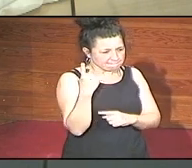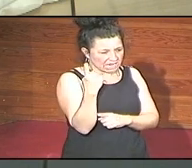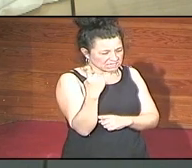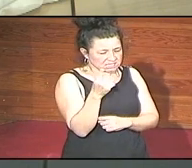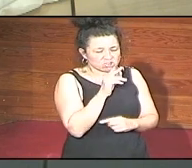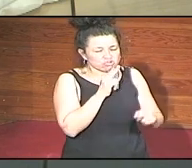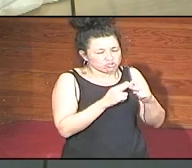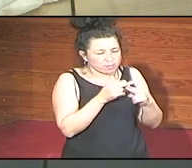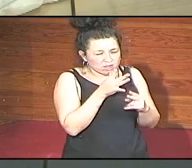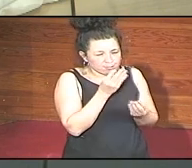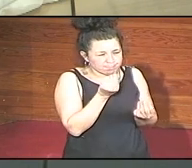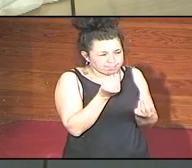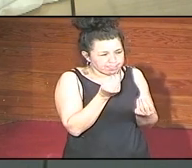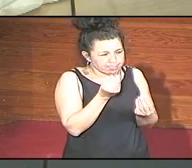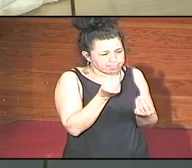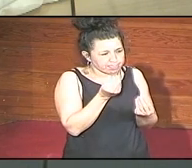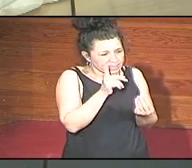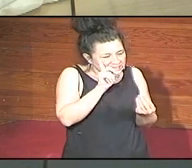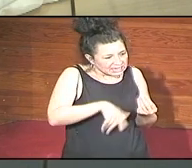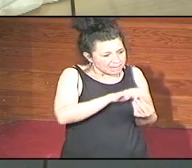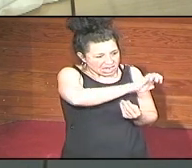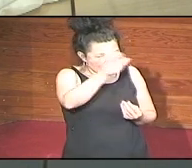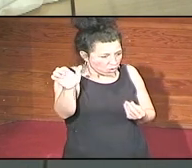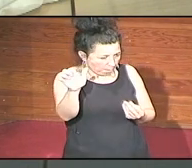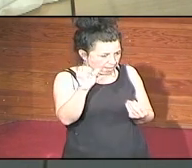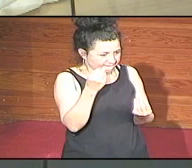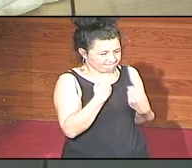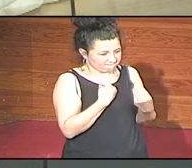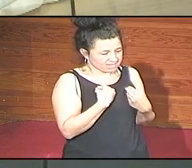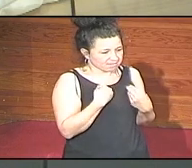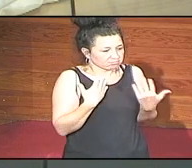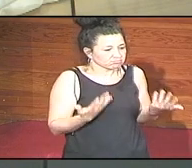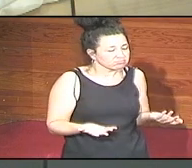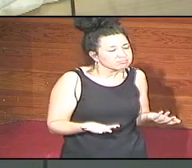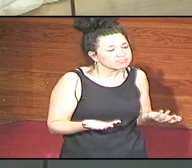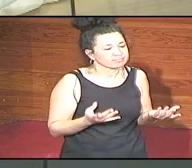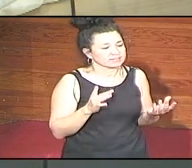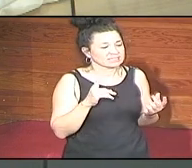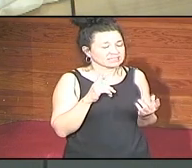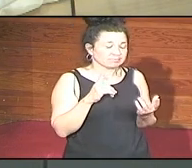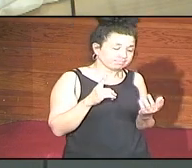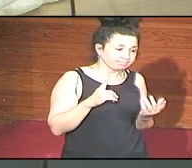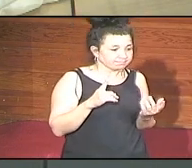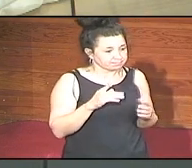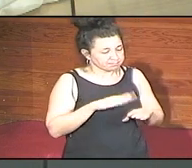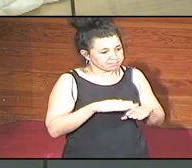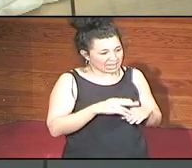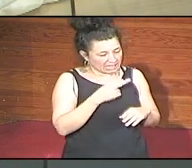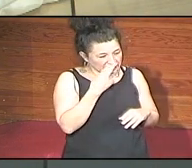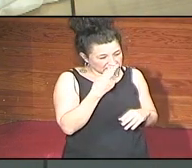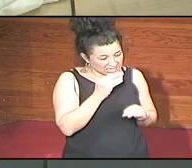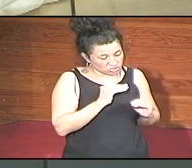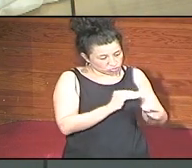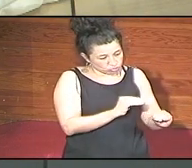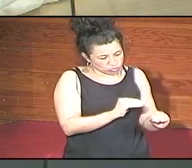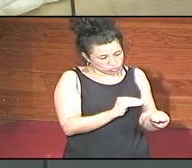salir está también en europa yo creo que inteligentemente para sus intereses vio que